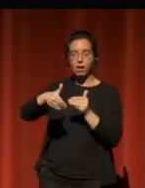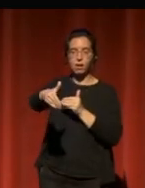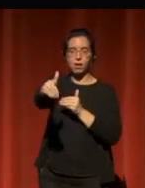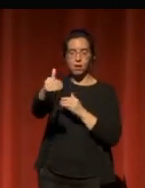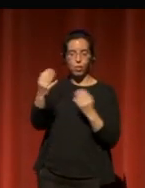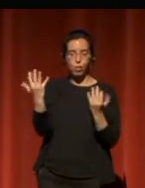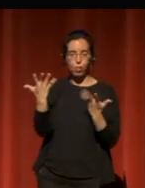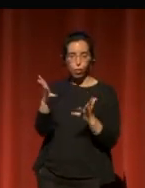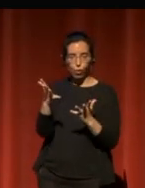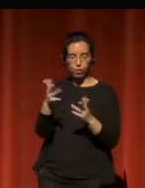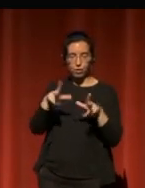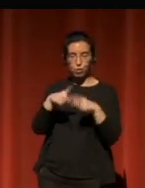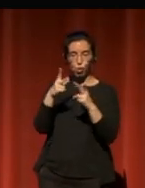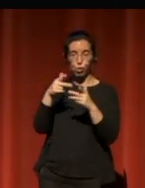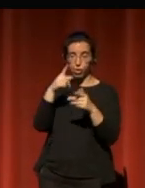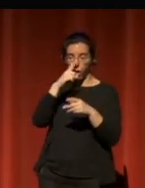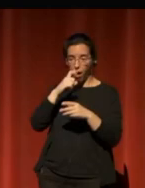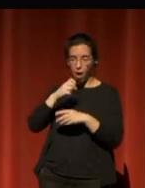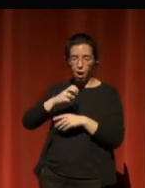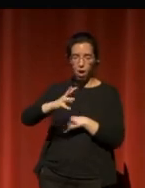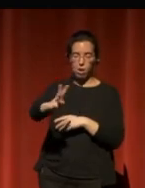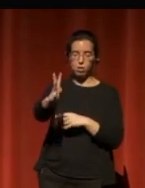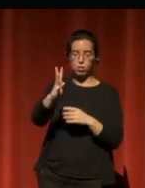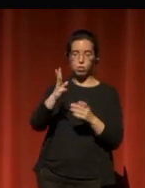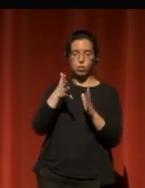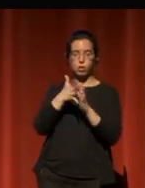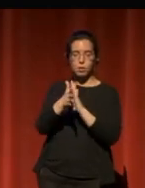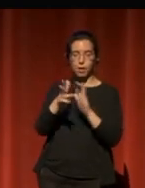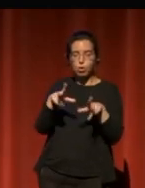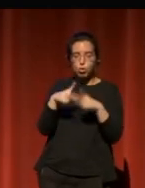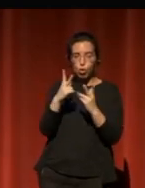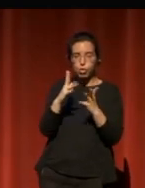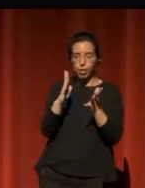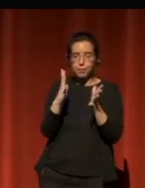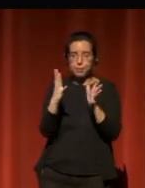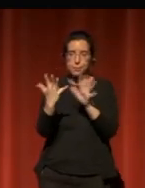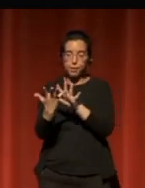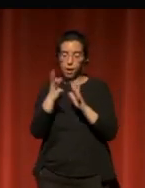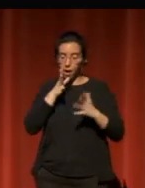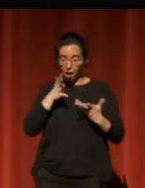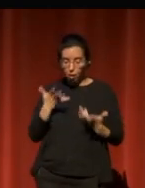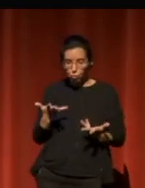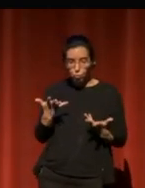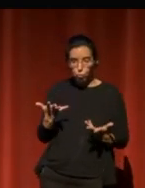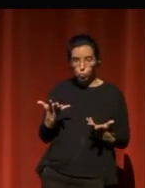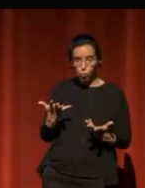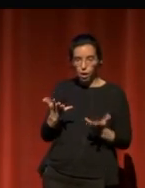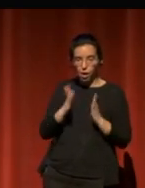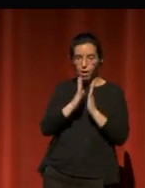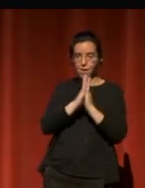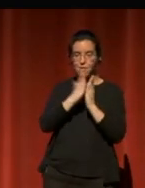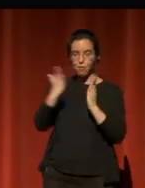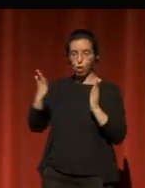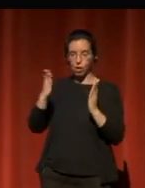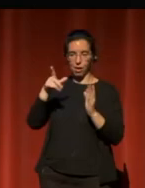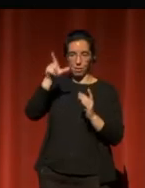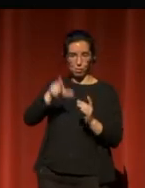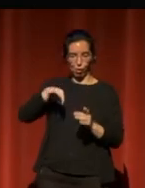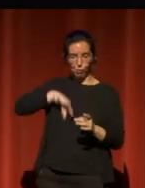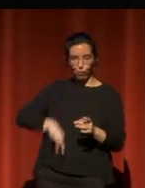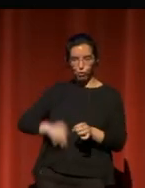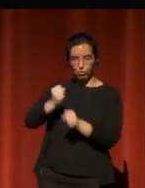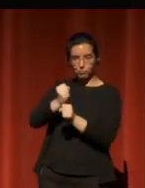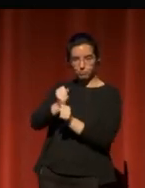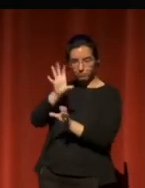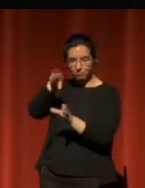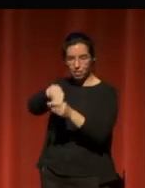hacia dónde vamos desde hace muchos años, hacia una biblioteca social, es decir, en la cual el bibliotecario, el profesional que está en ella, ha de